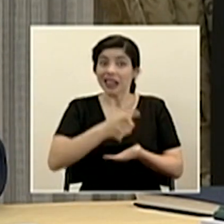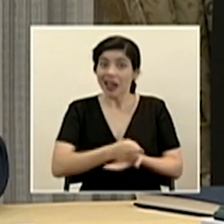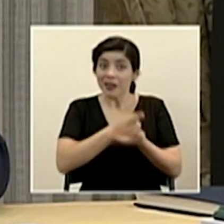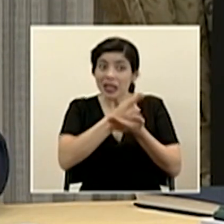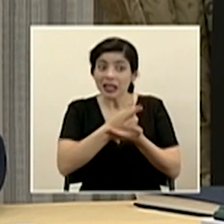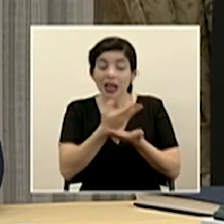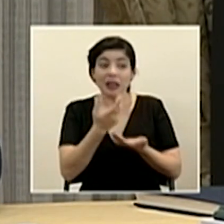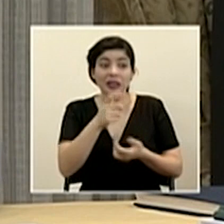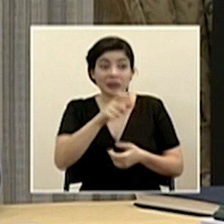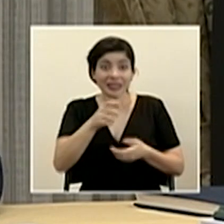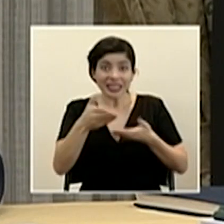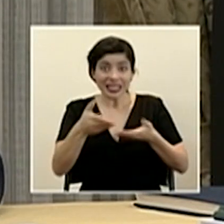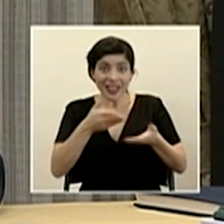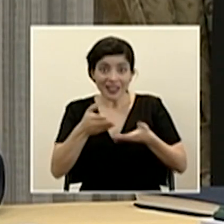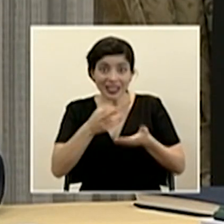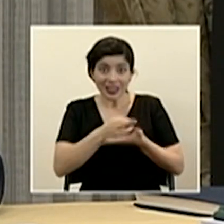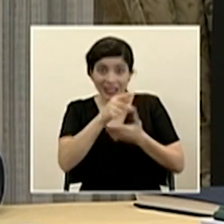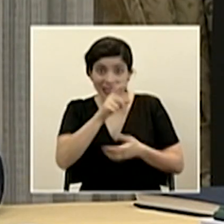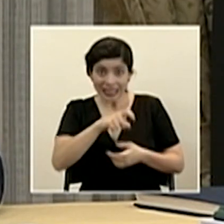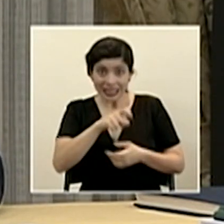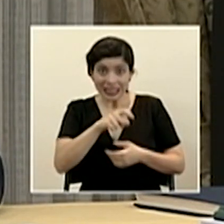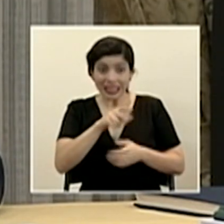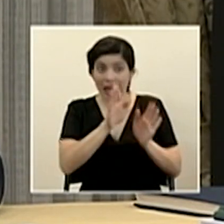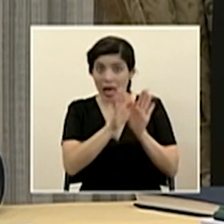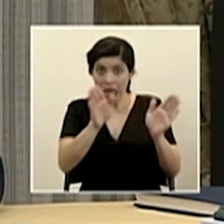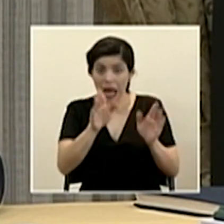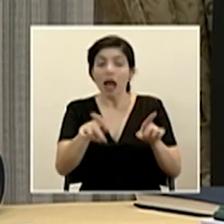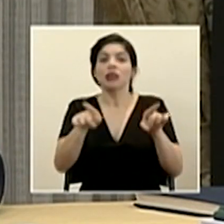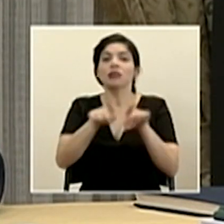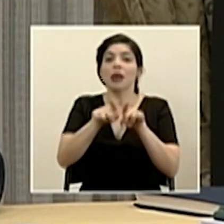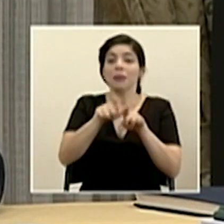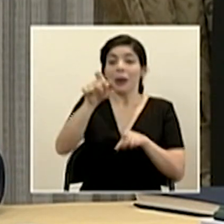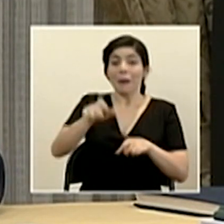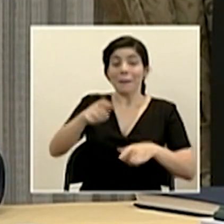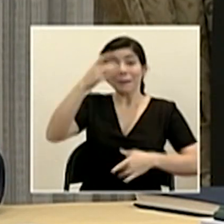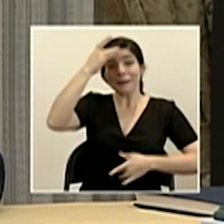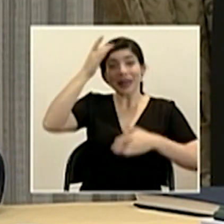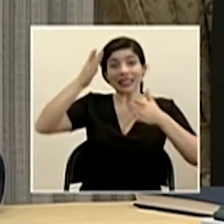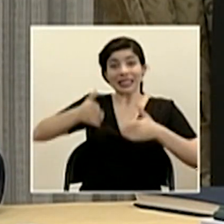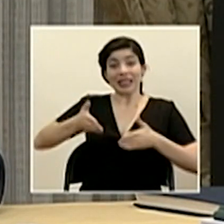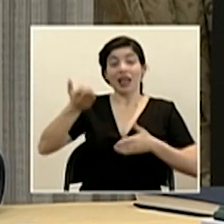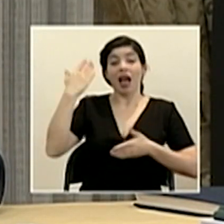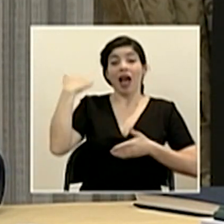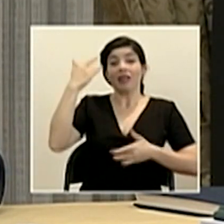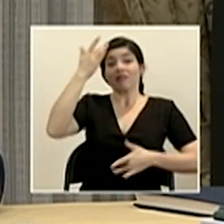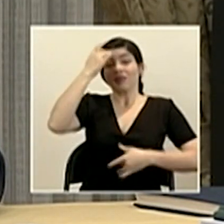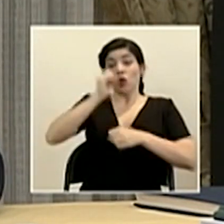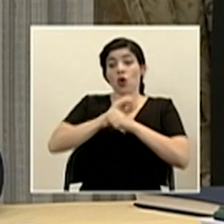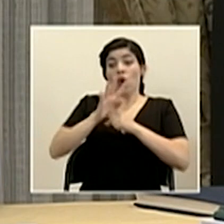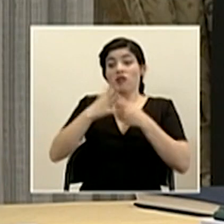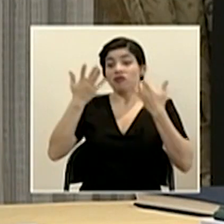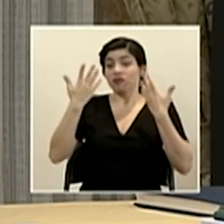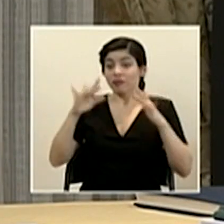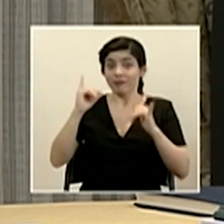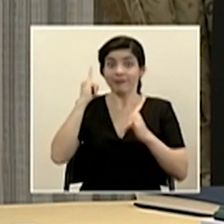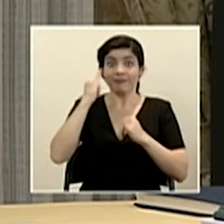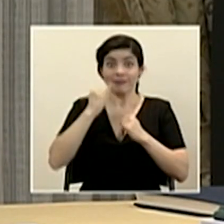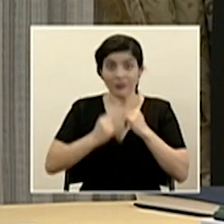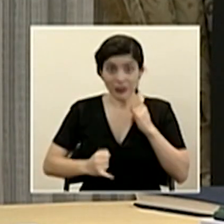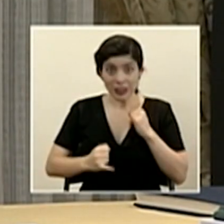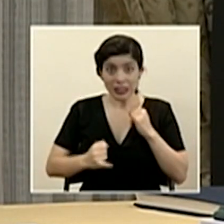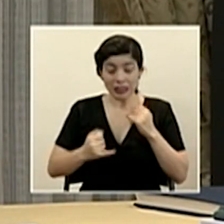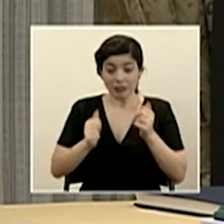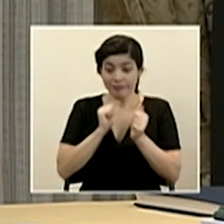que requiere esos servicios de rehabilitación como pacientes post-COVID-19, o sea, pacientes que